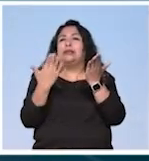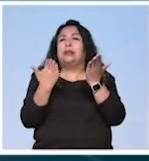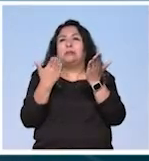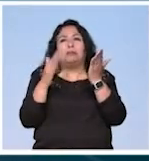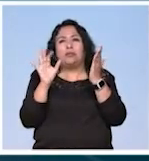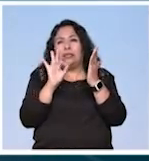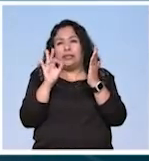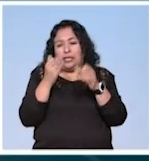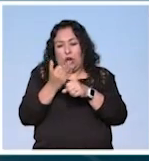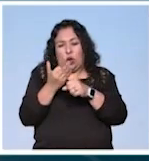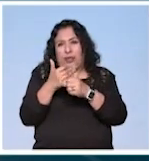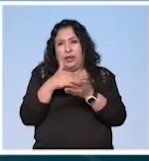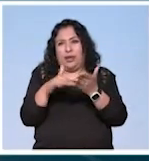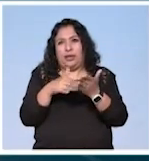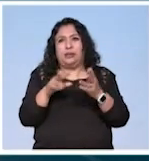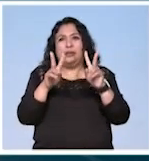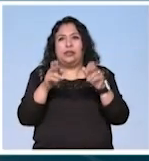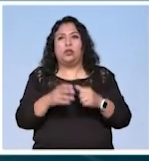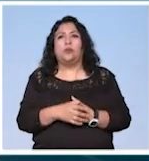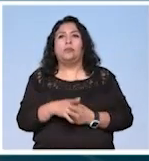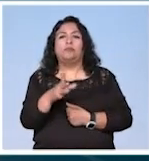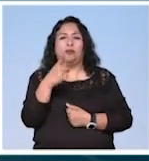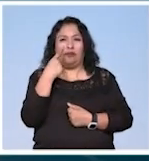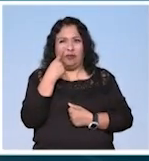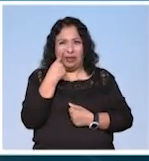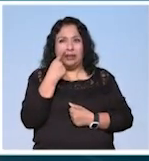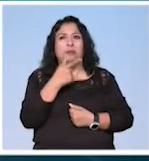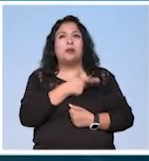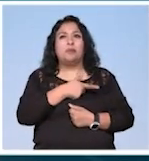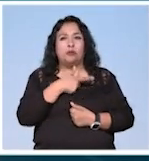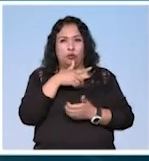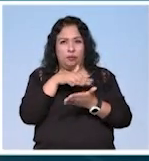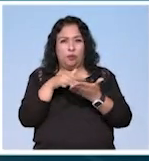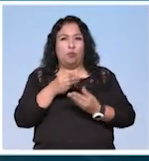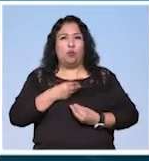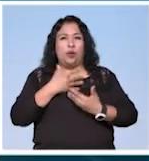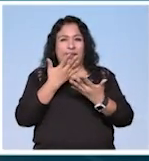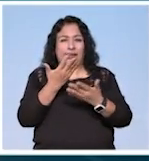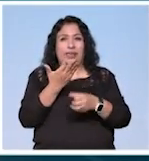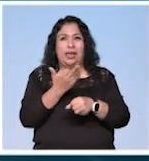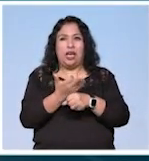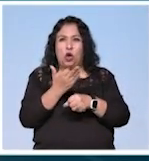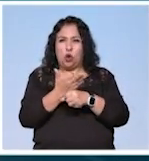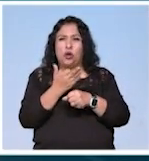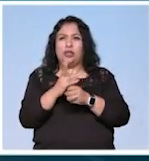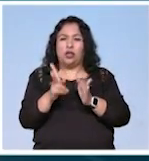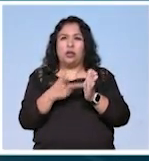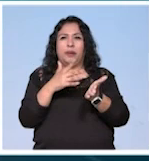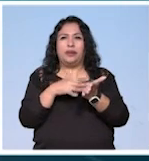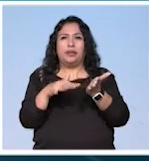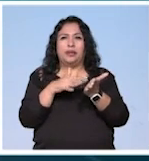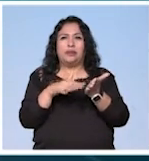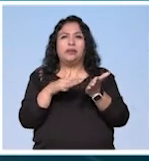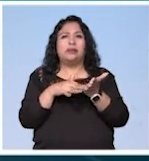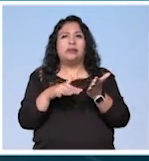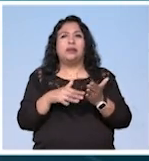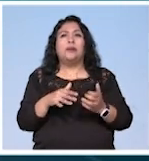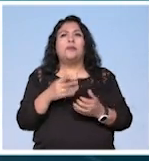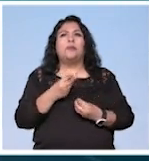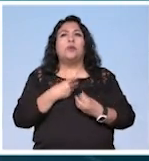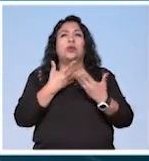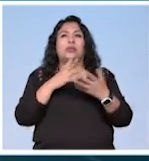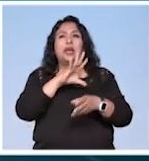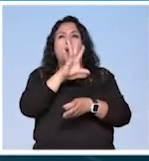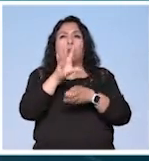recientemente O quizá que estés leyendo actualmente Fíjate que me gusta mucho leer poesía y estoy releyendo la releyendo la